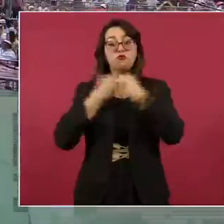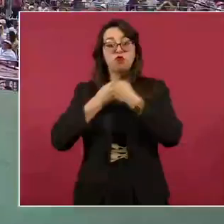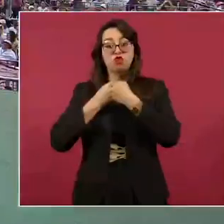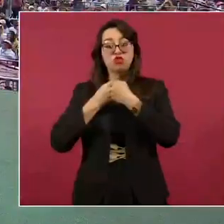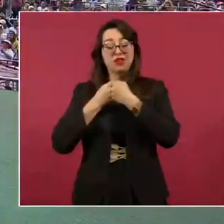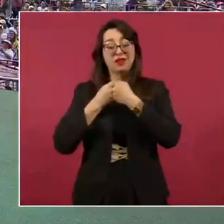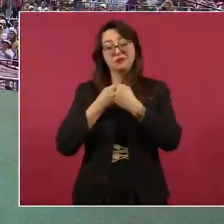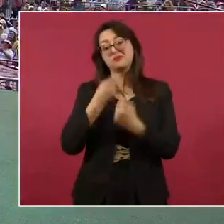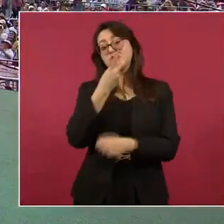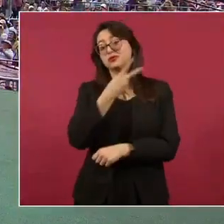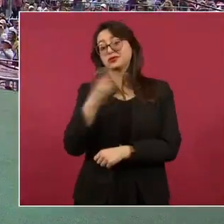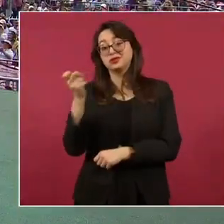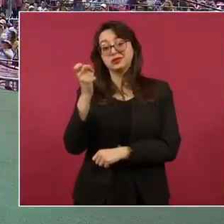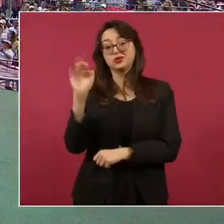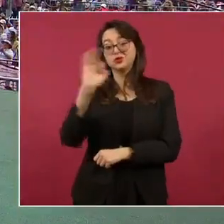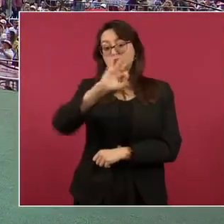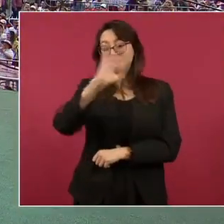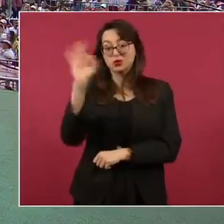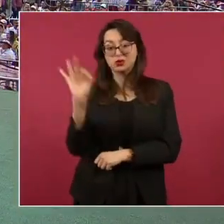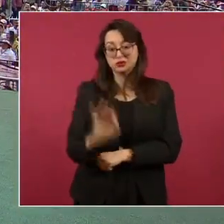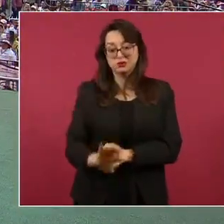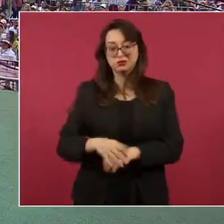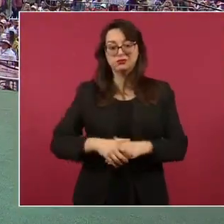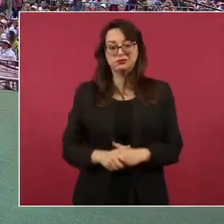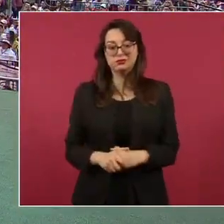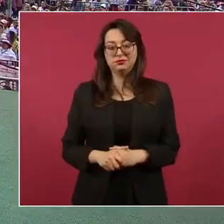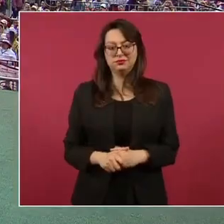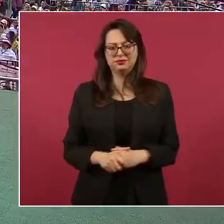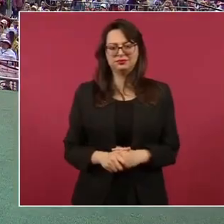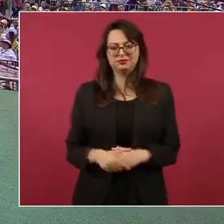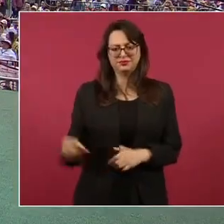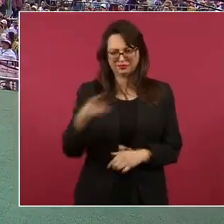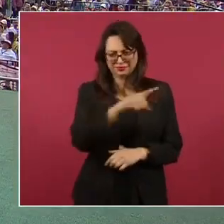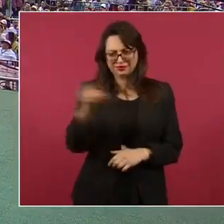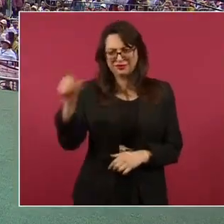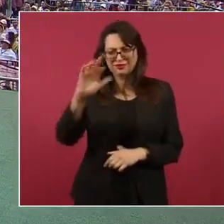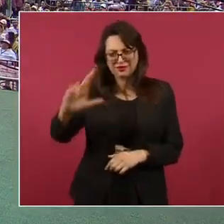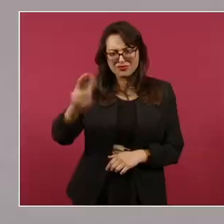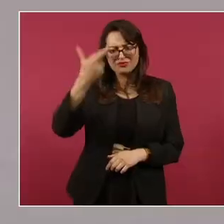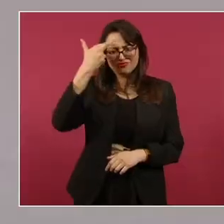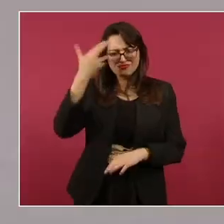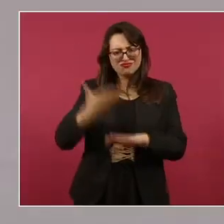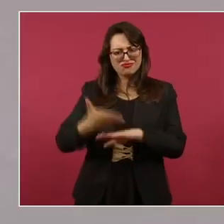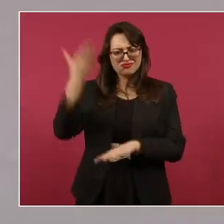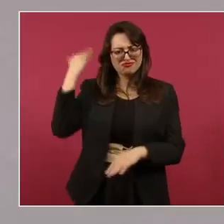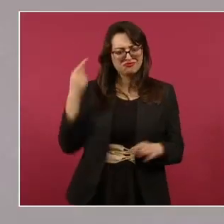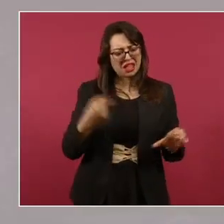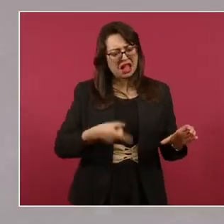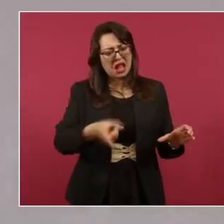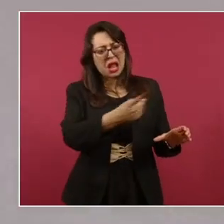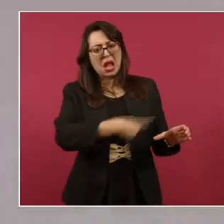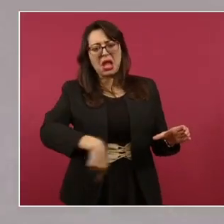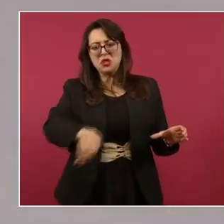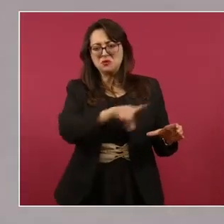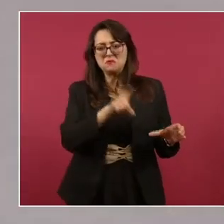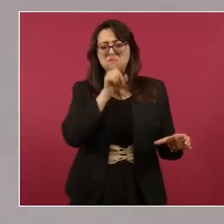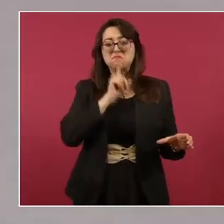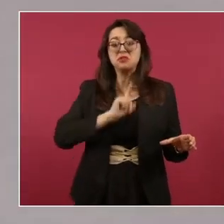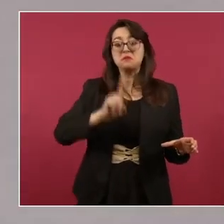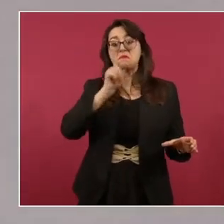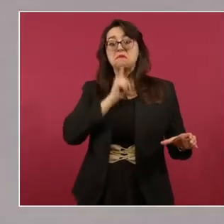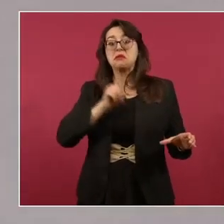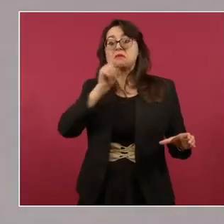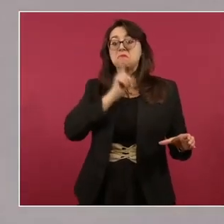doble. ¿Se acuerdan lo que decían los tecnócratas